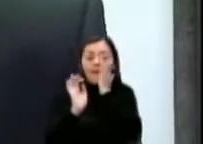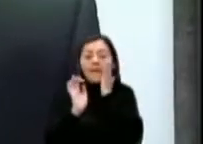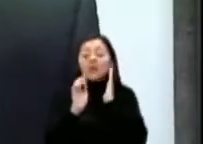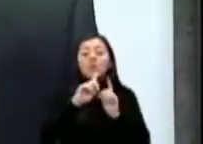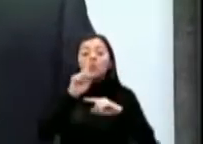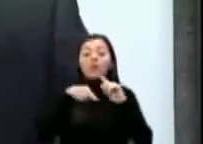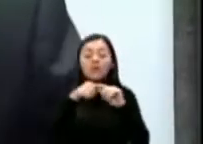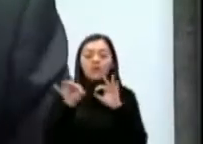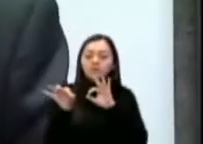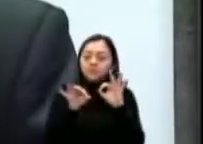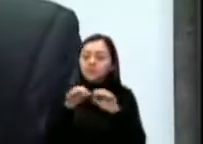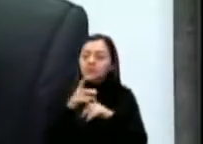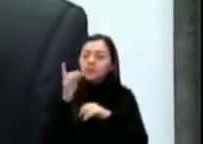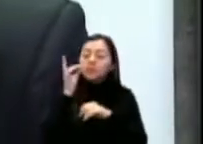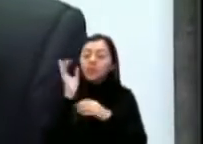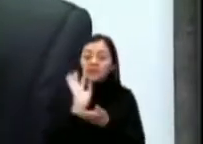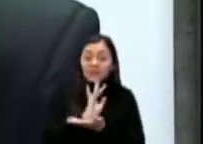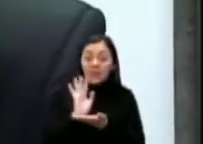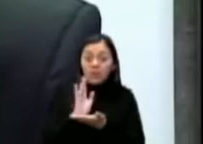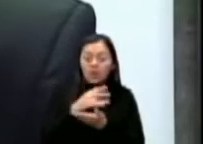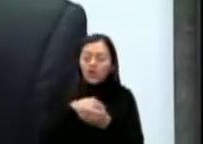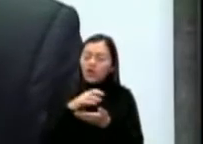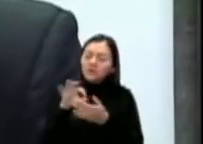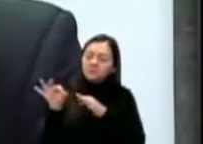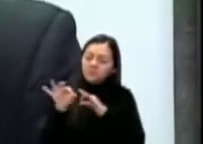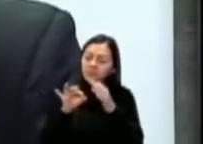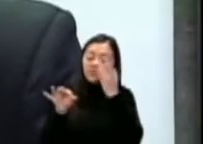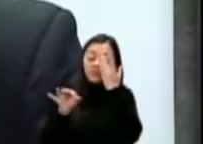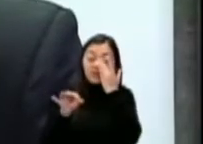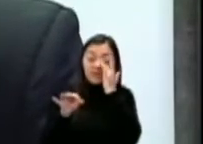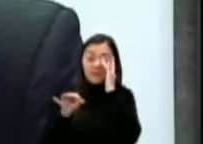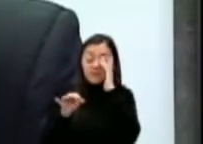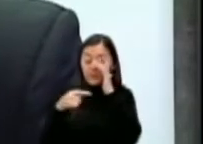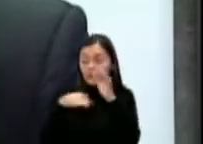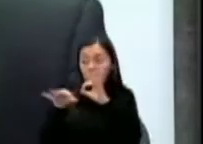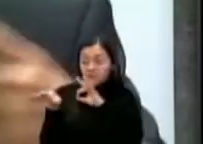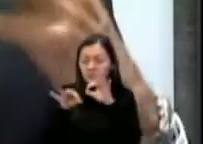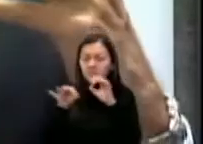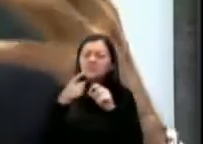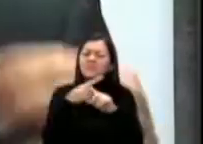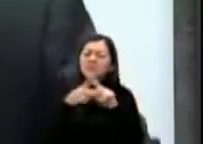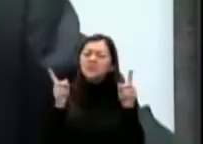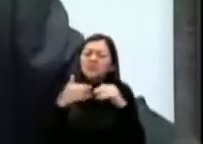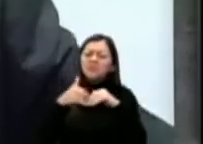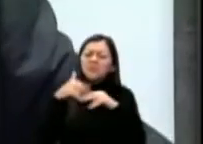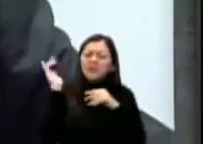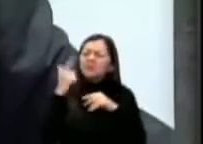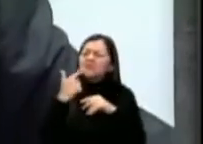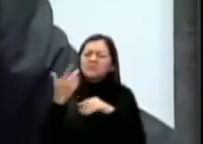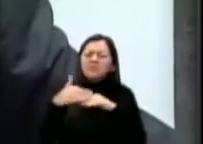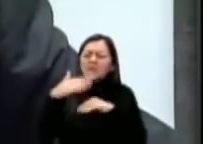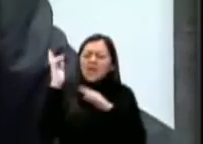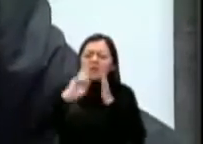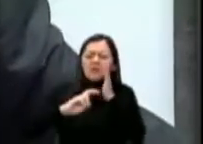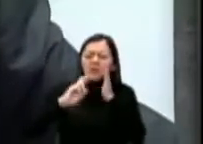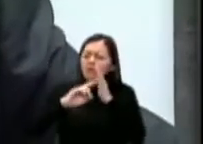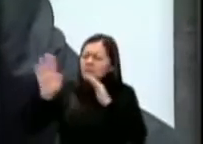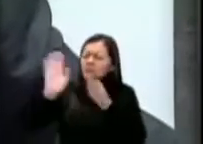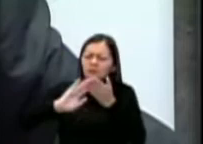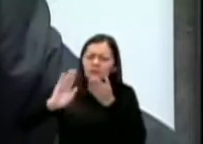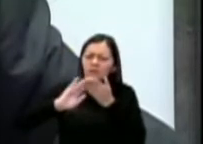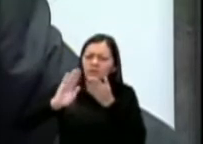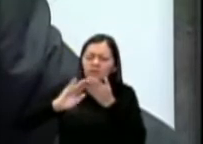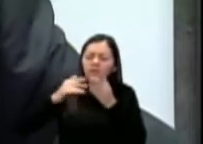le explicaba esto a unos compañeros en la provincia de zamora chinchipe y morona santiago que sea porque la gran media por la gran herida es la más responsable con el medio